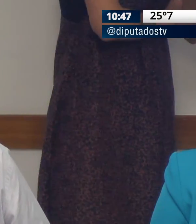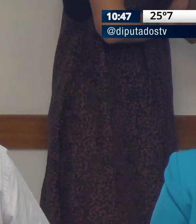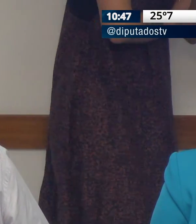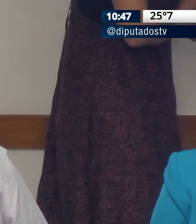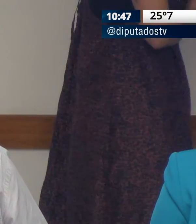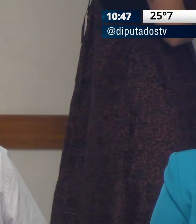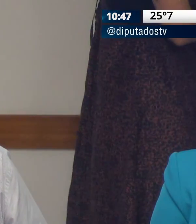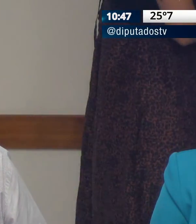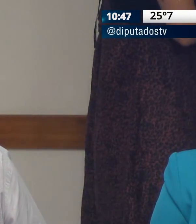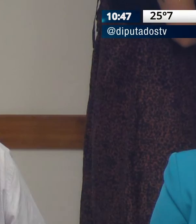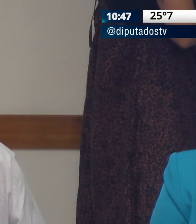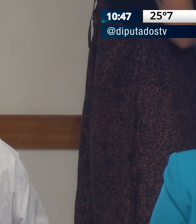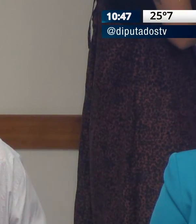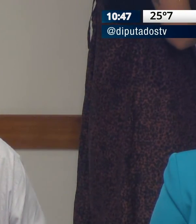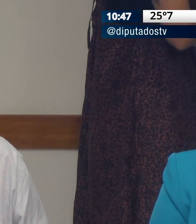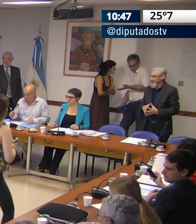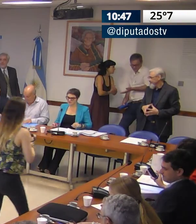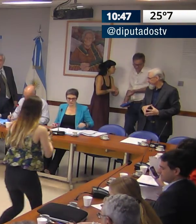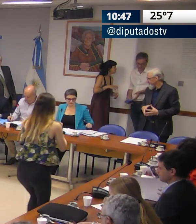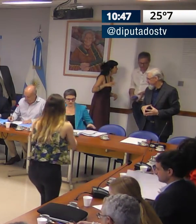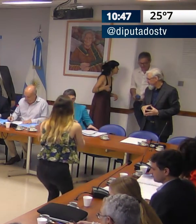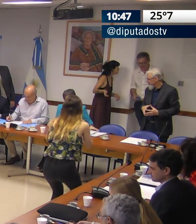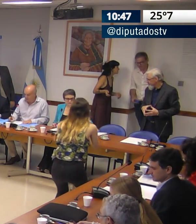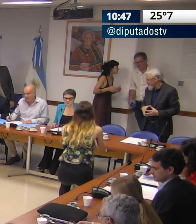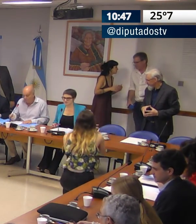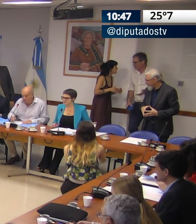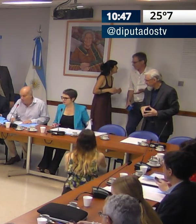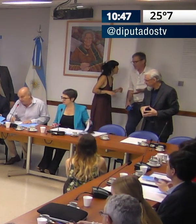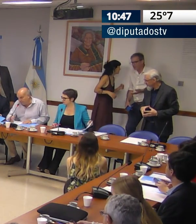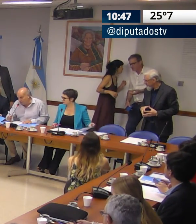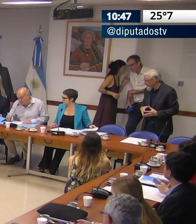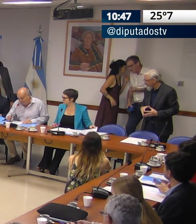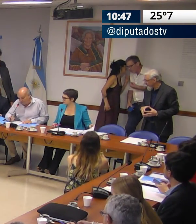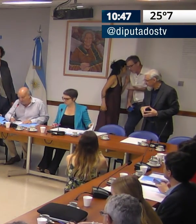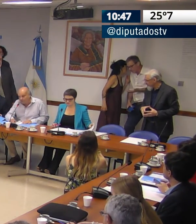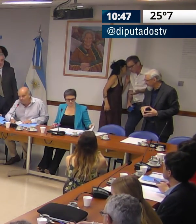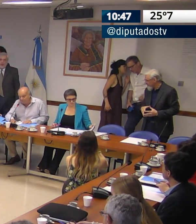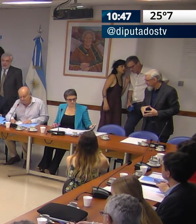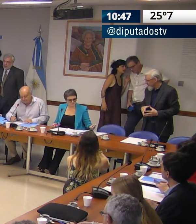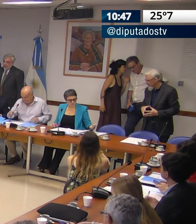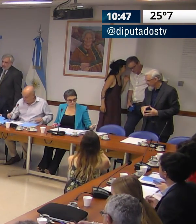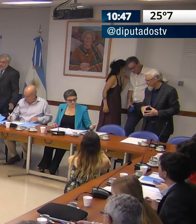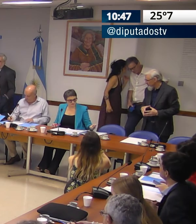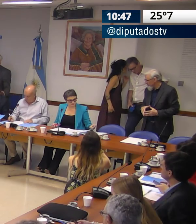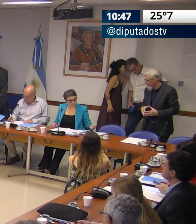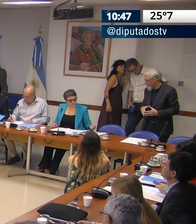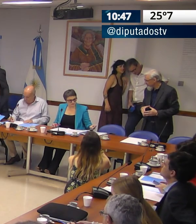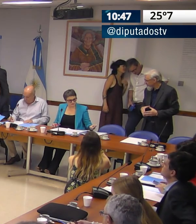Damos por levantada la sesión. Muchísimas gracias. Seguimos con la firma. Seguimos con las firmas también, por favor.